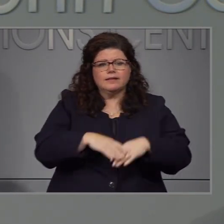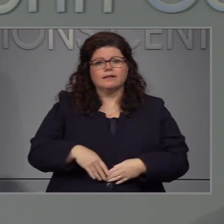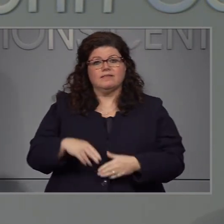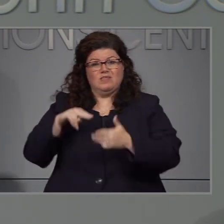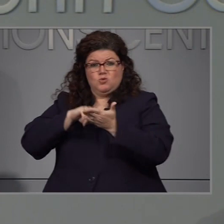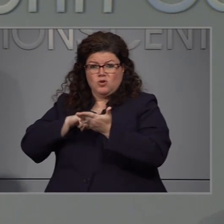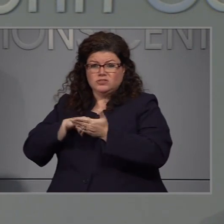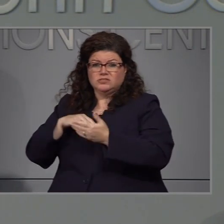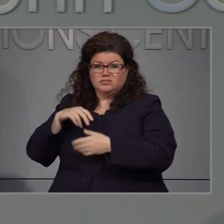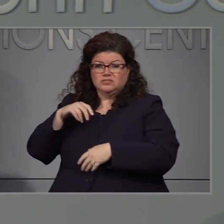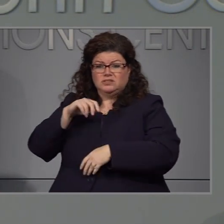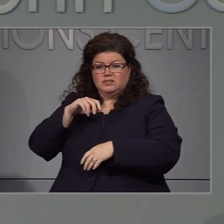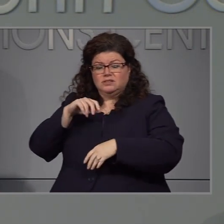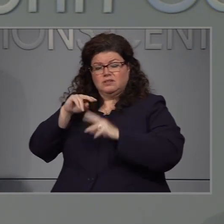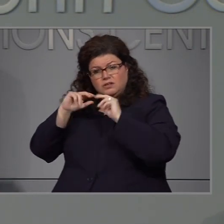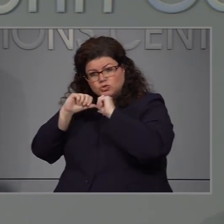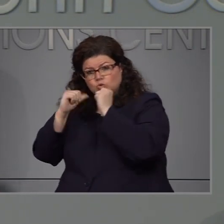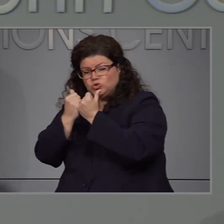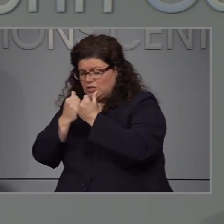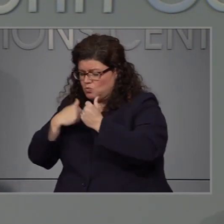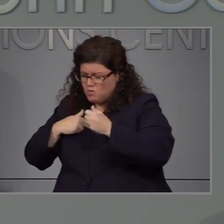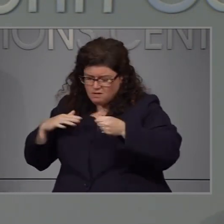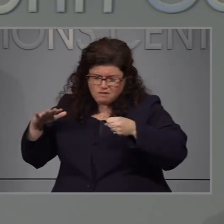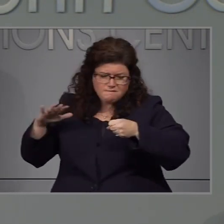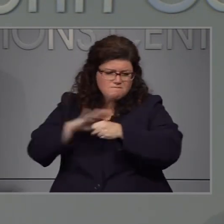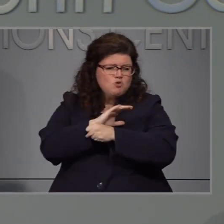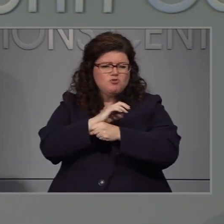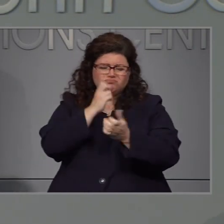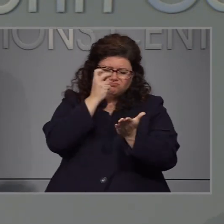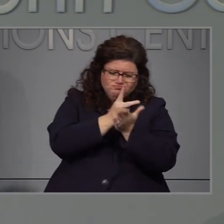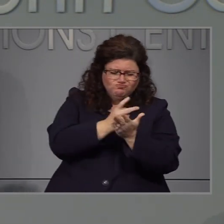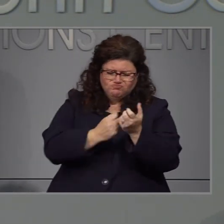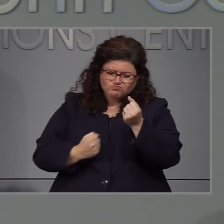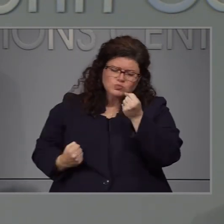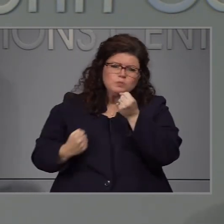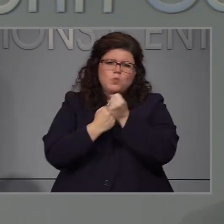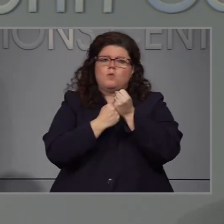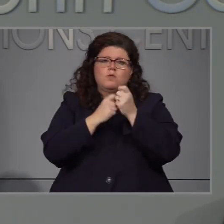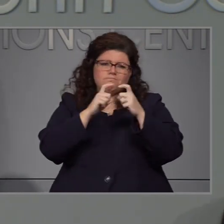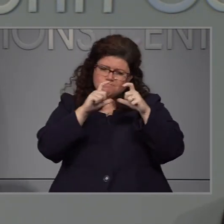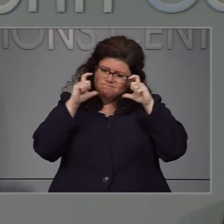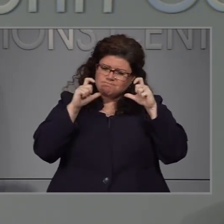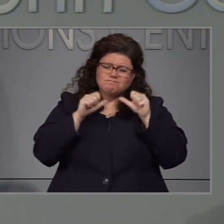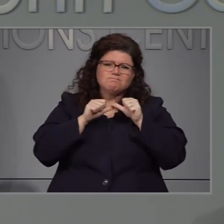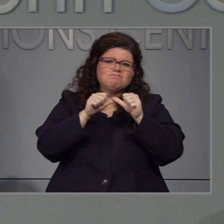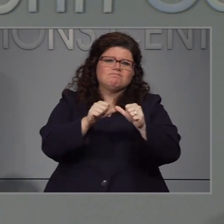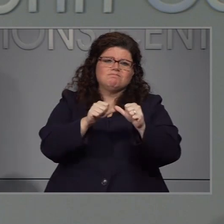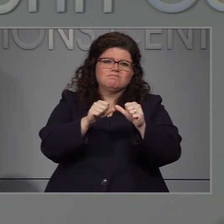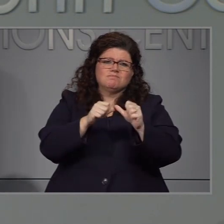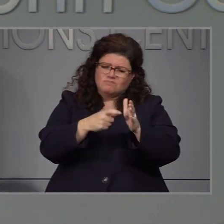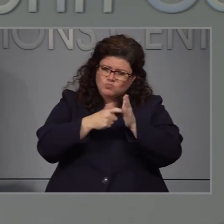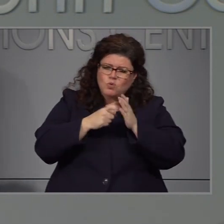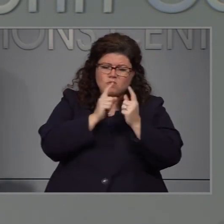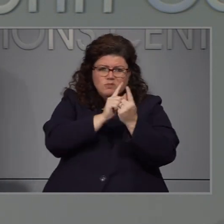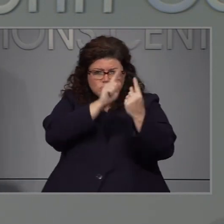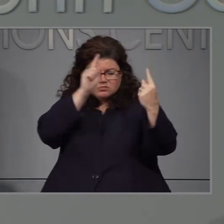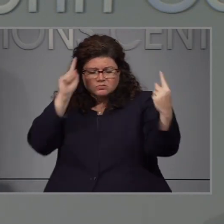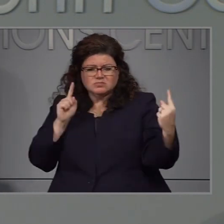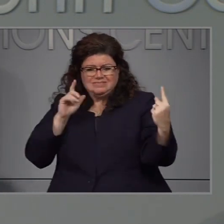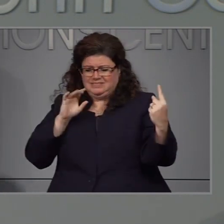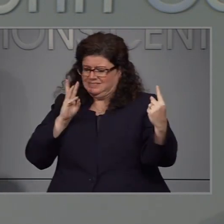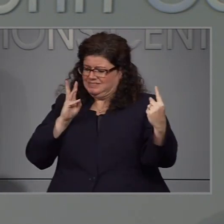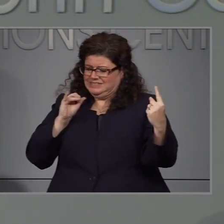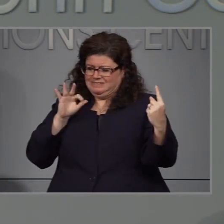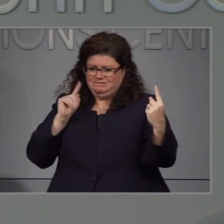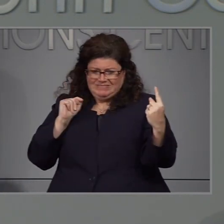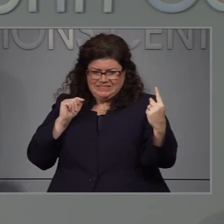Asociación de Enfermeros de Carolina del Norte respalda y apoya totalmente el uso de cubrebocas, el distanciamiento social y lavarse